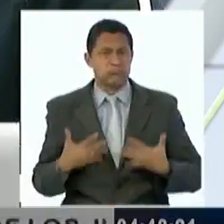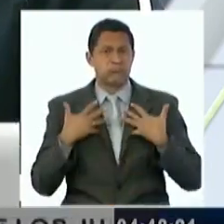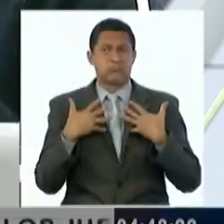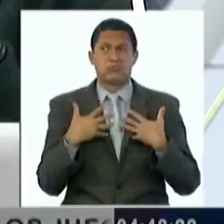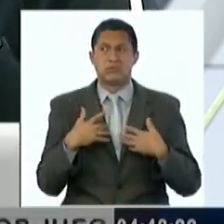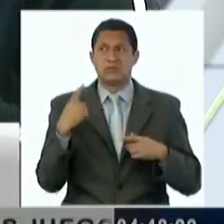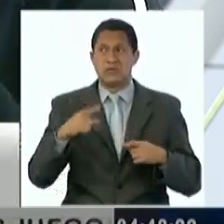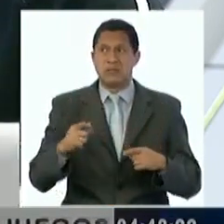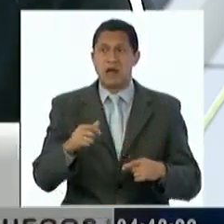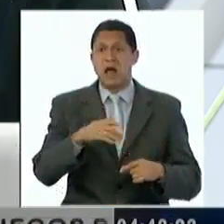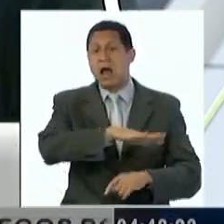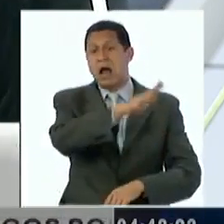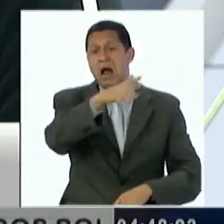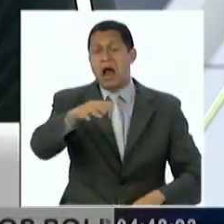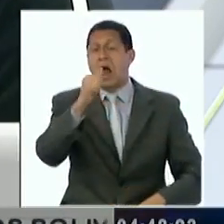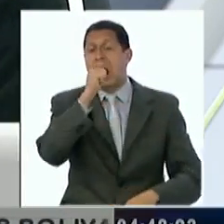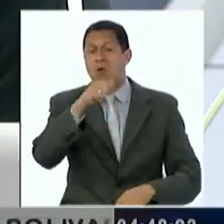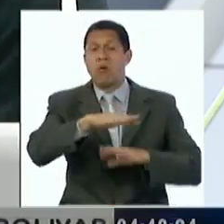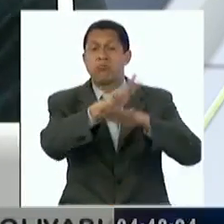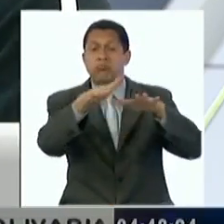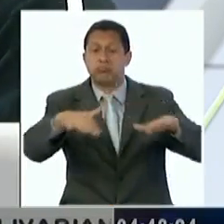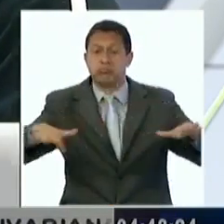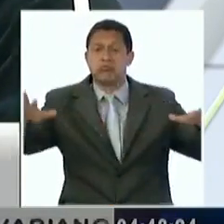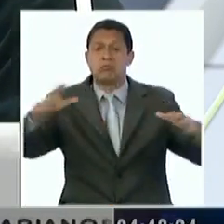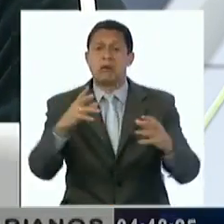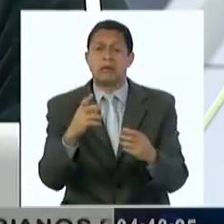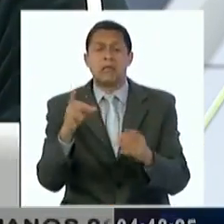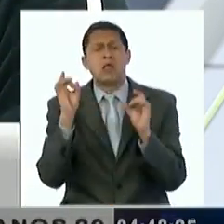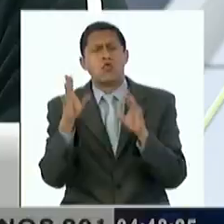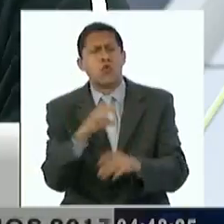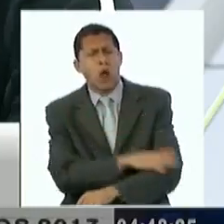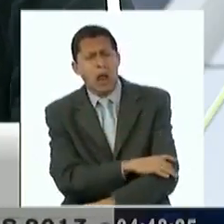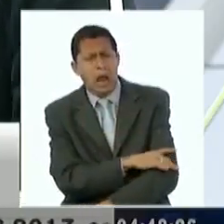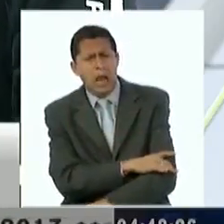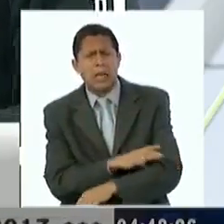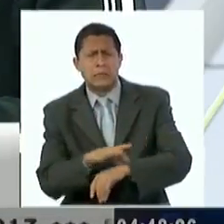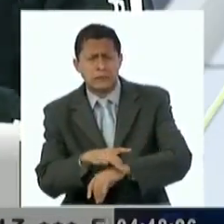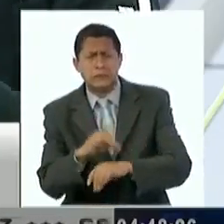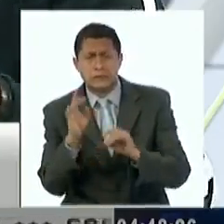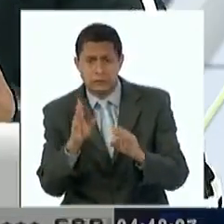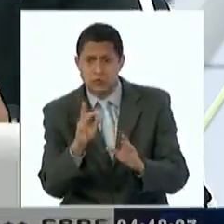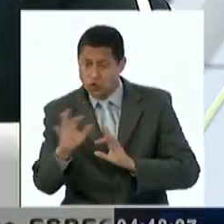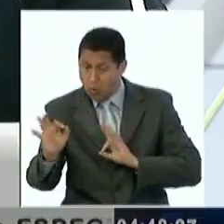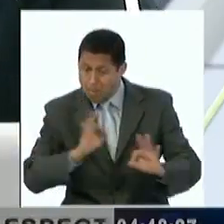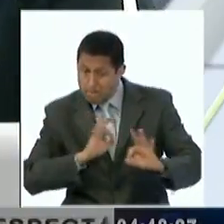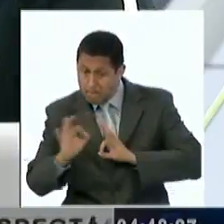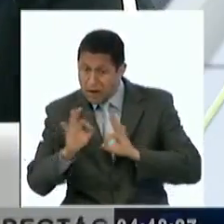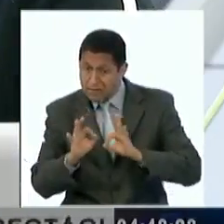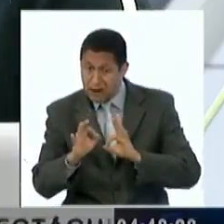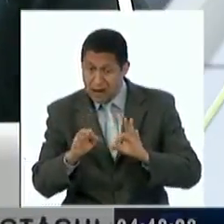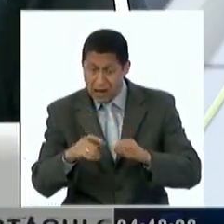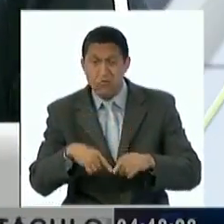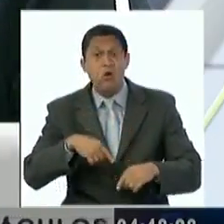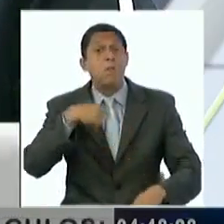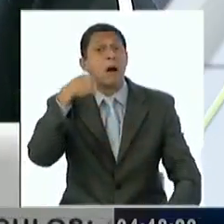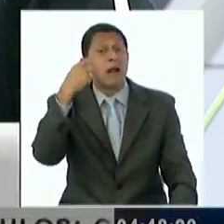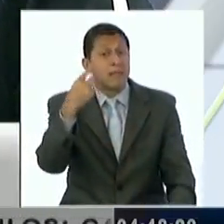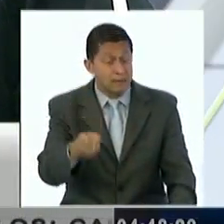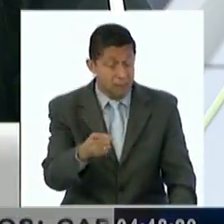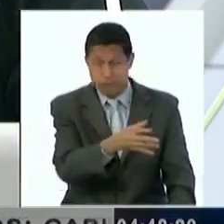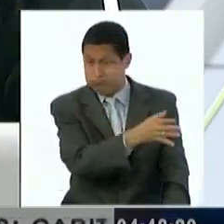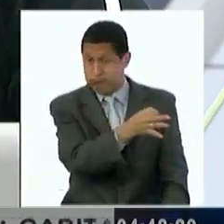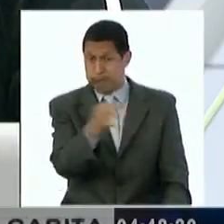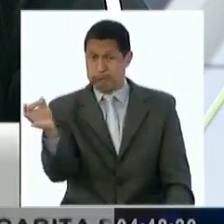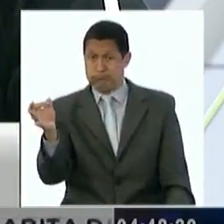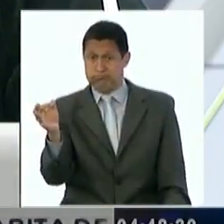la hidroterapia unicenter para sacar acidosis láctica realmente se va acumulando en el tiempo es decir vamos preparando ese terreno para optimizar